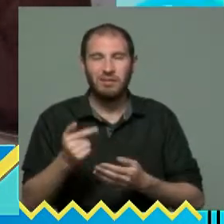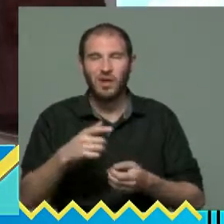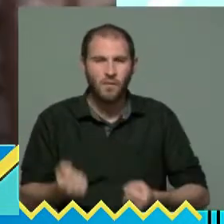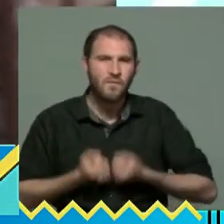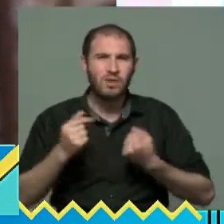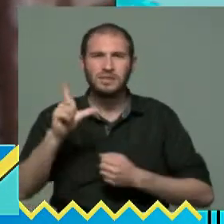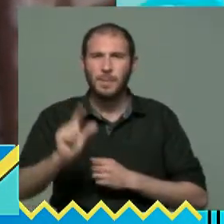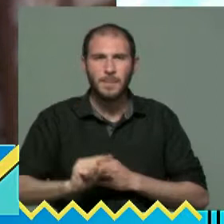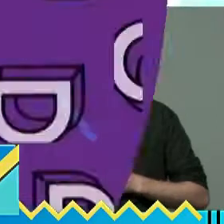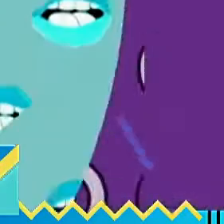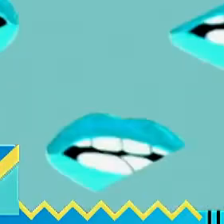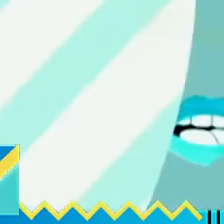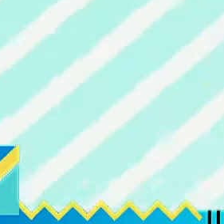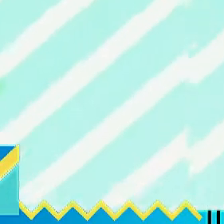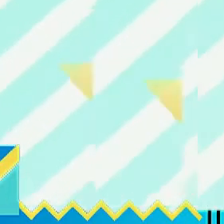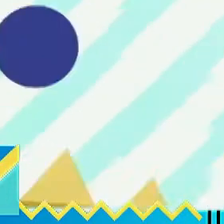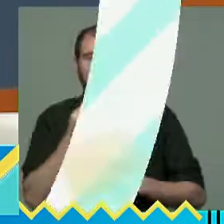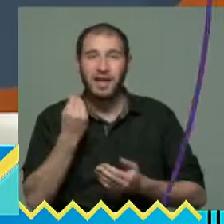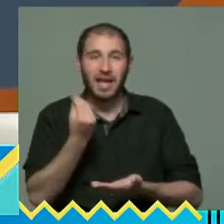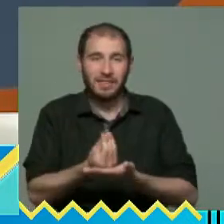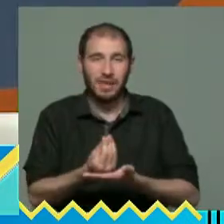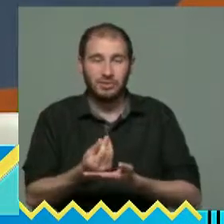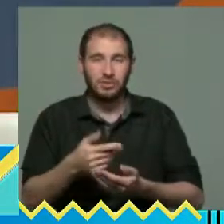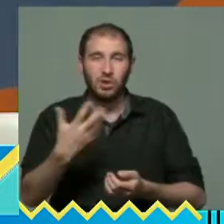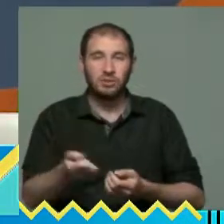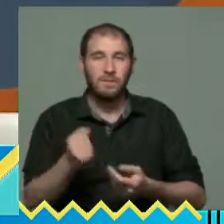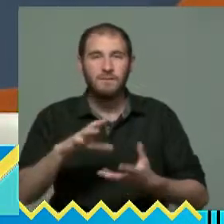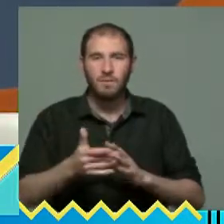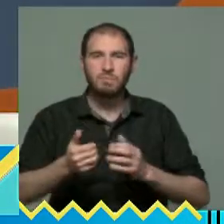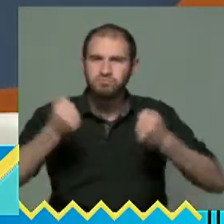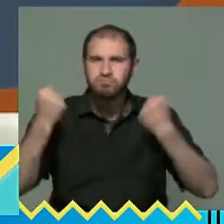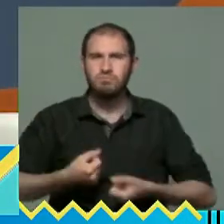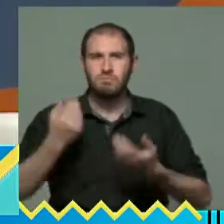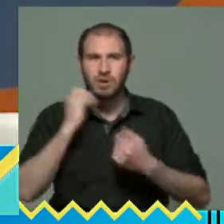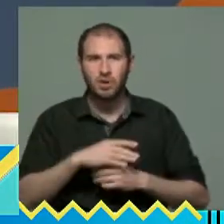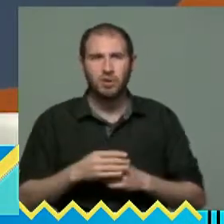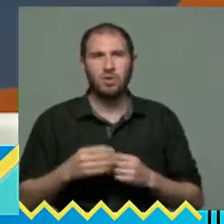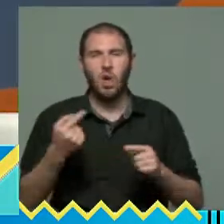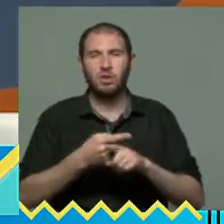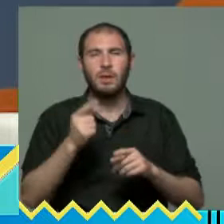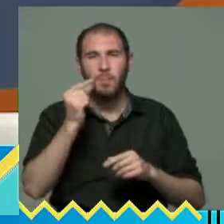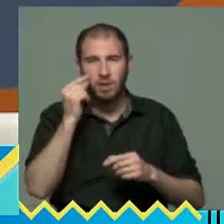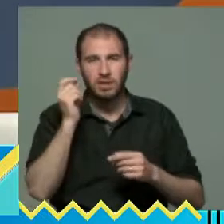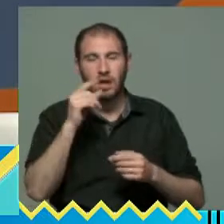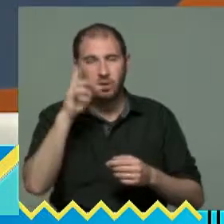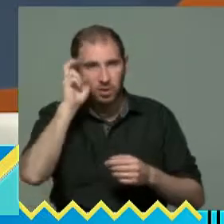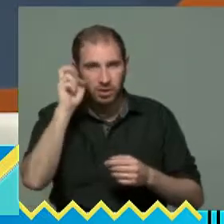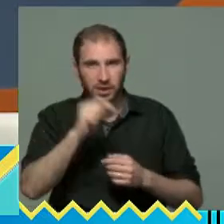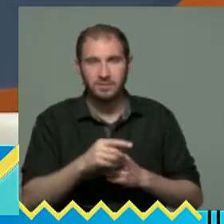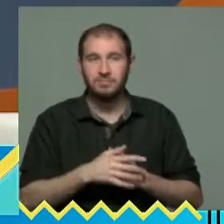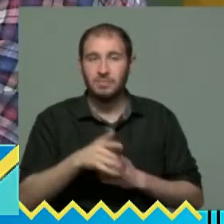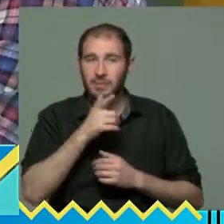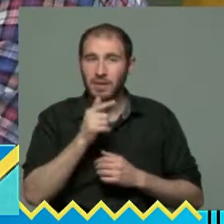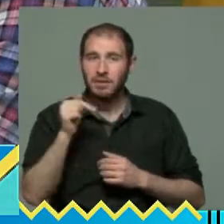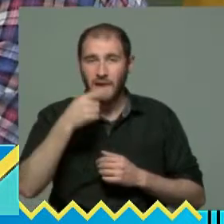hubiera querido de un candidato que se posicionara de manera más contundente en contra del modelo político y económico, y me parece que eso